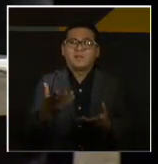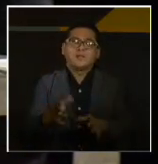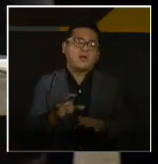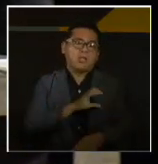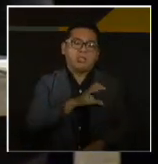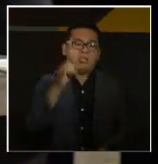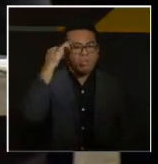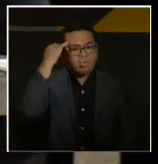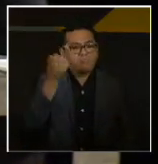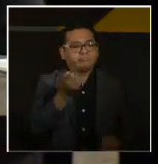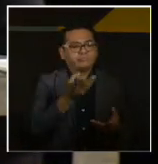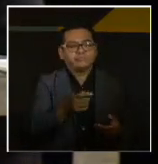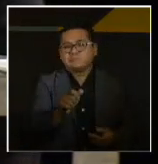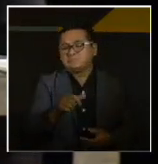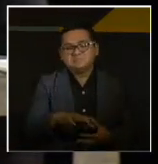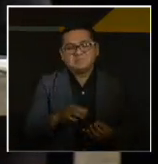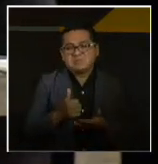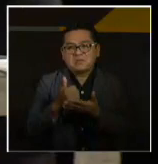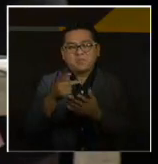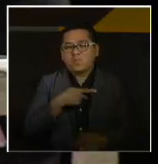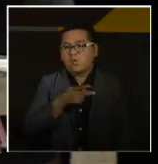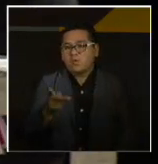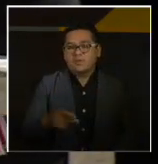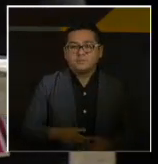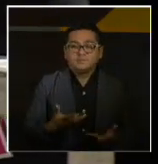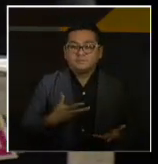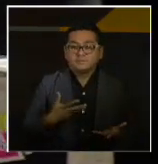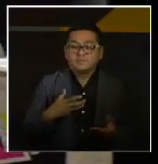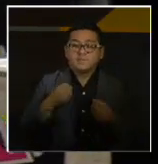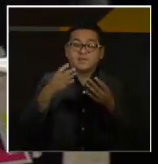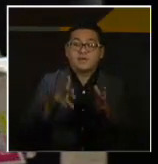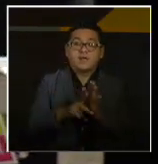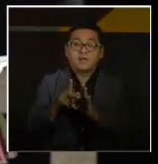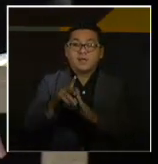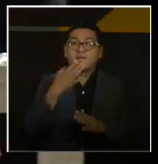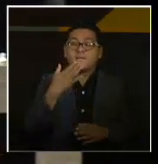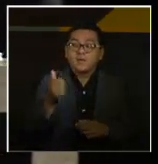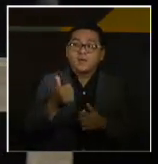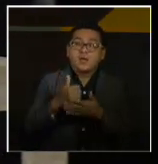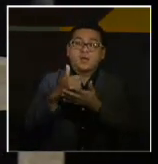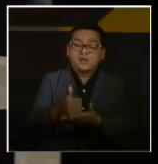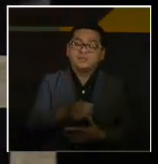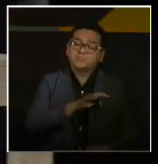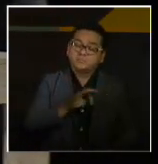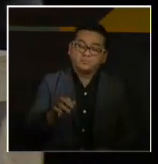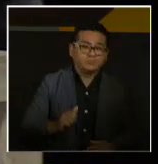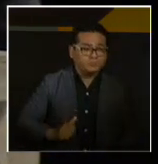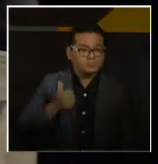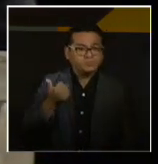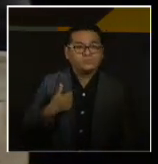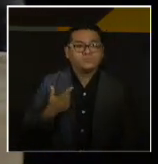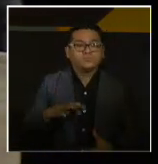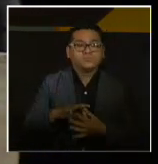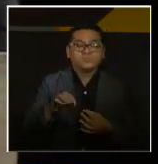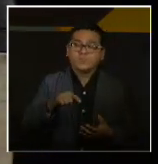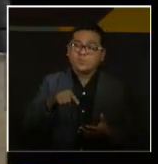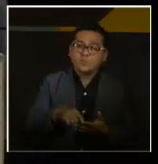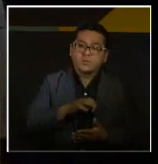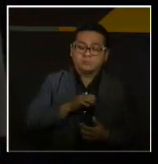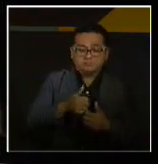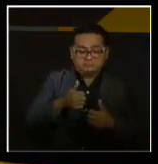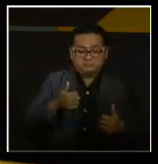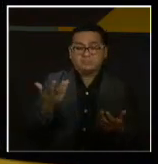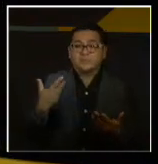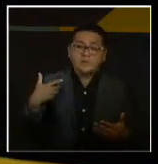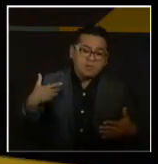al campesino, no lo saca de la pobreza. Le tenemos que dar proyectos viables aprovechando el extensionismo